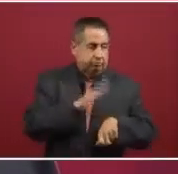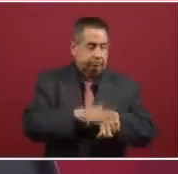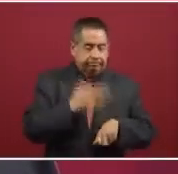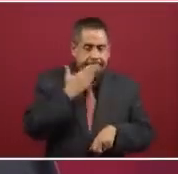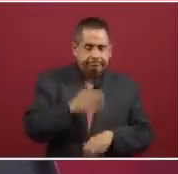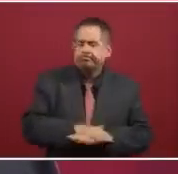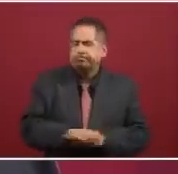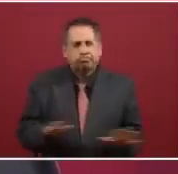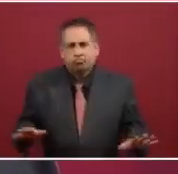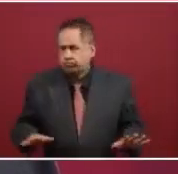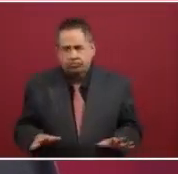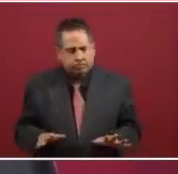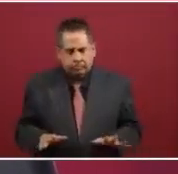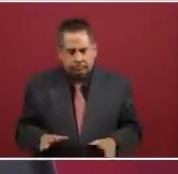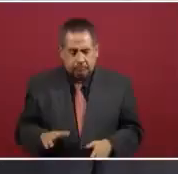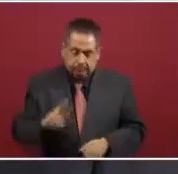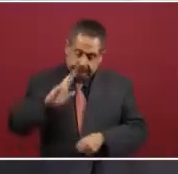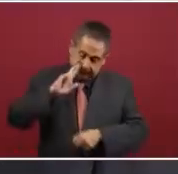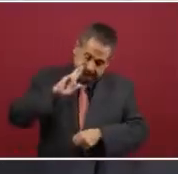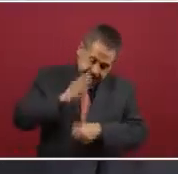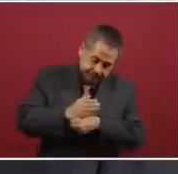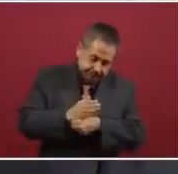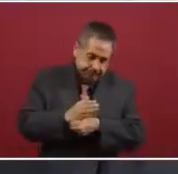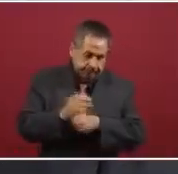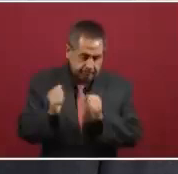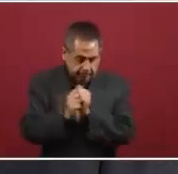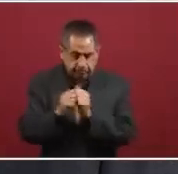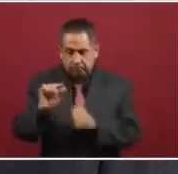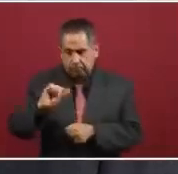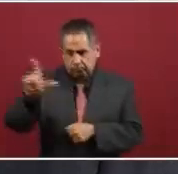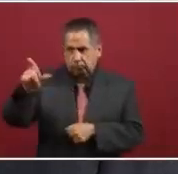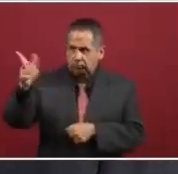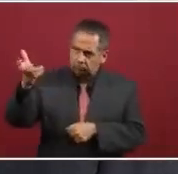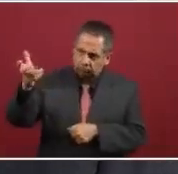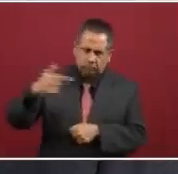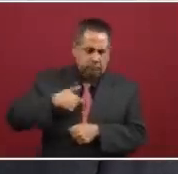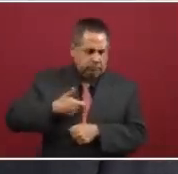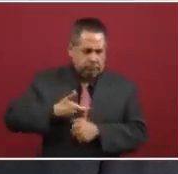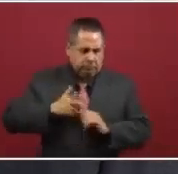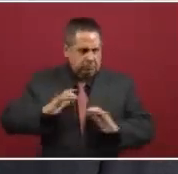Aquí todo el mundo tiene que actuar con profesionalismo